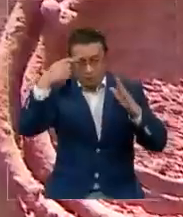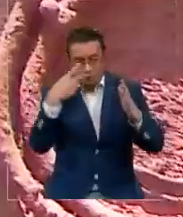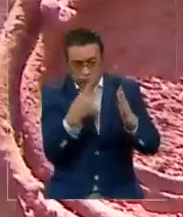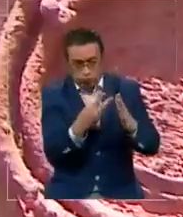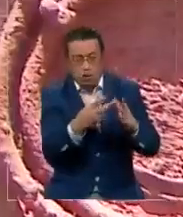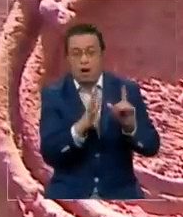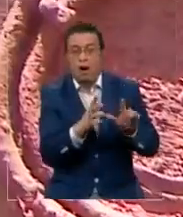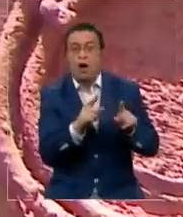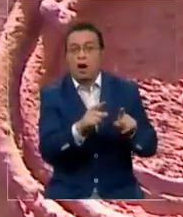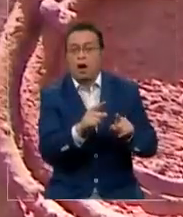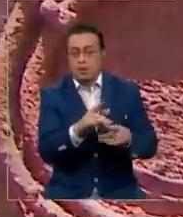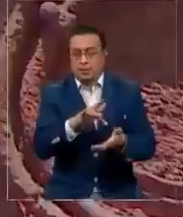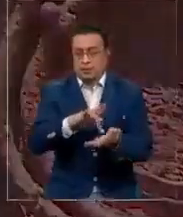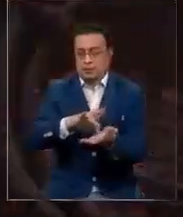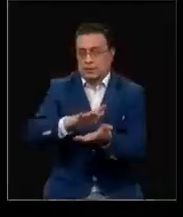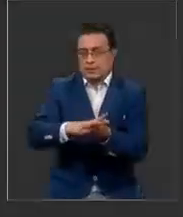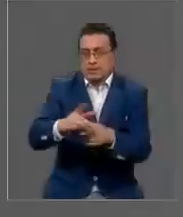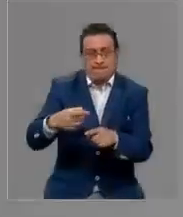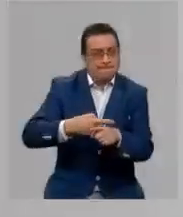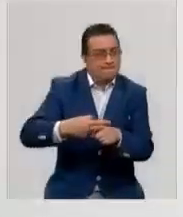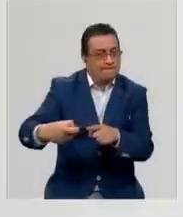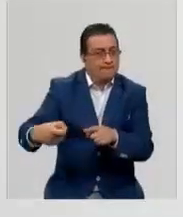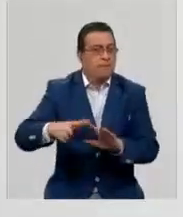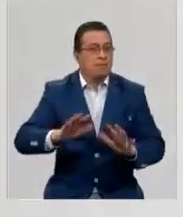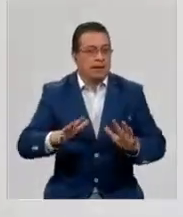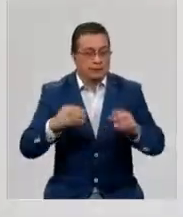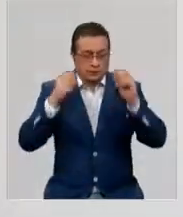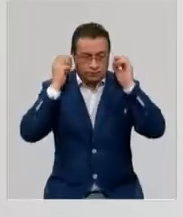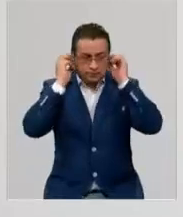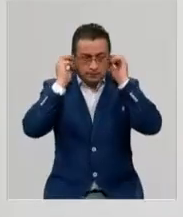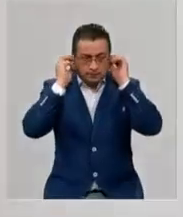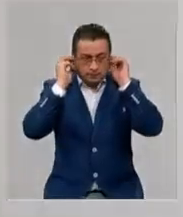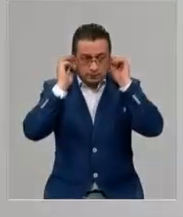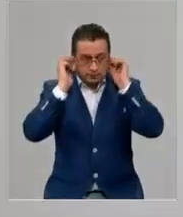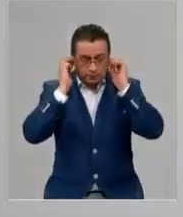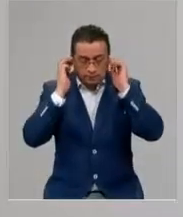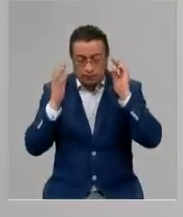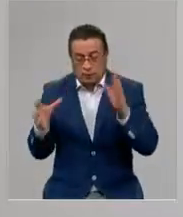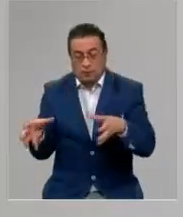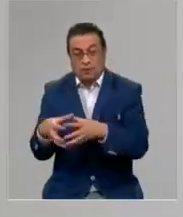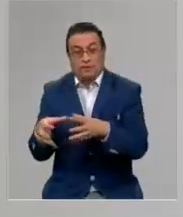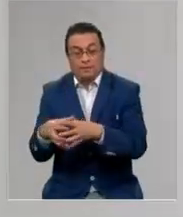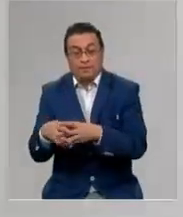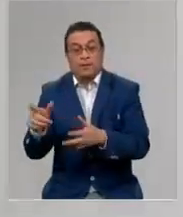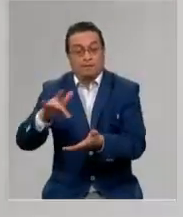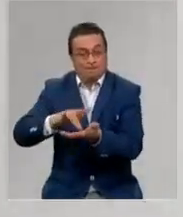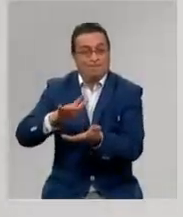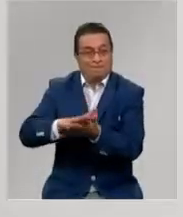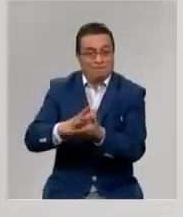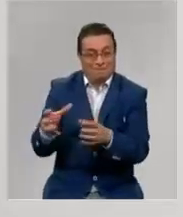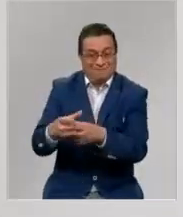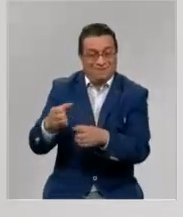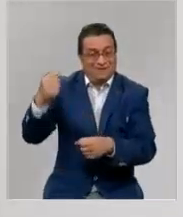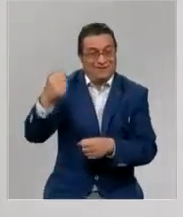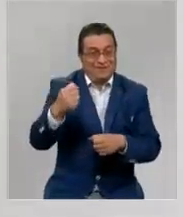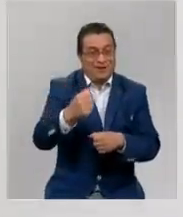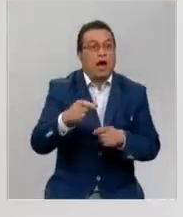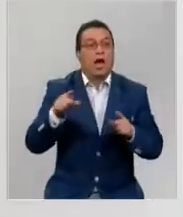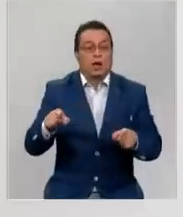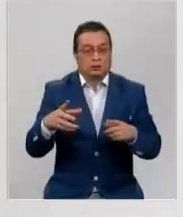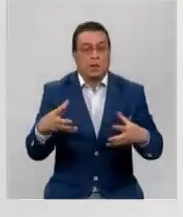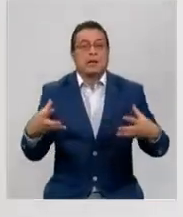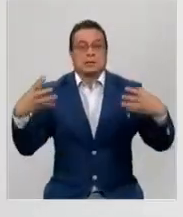podría tratarse de un ajuste de cuentas. Desde la perspectiva de las organizaciones criminales, el ajuste de cuentas es una forma de trasladar